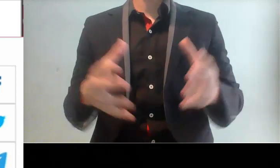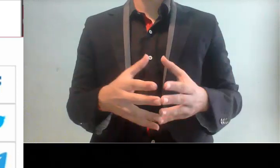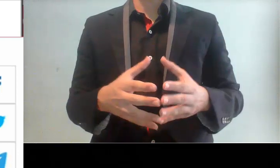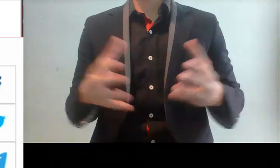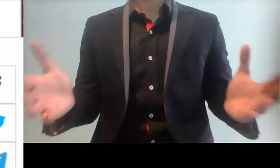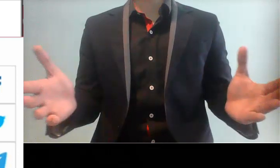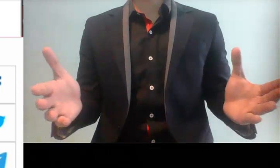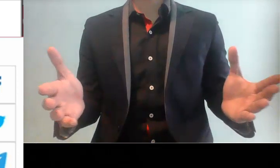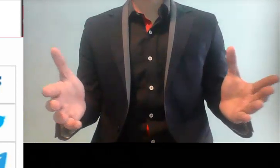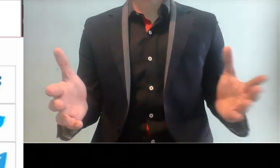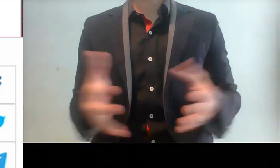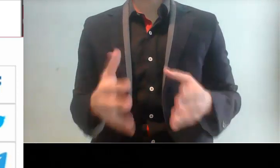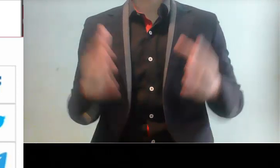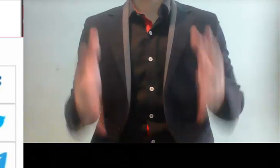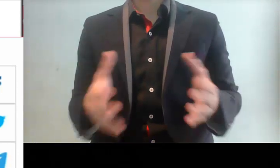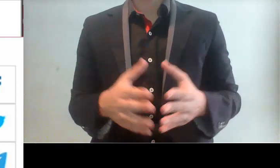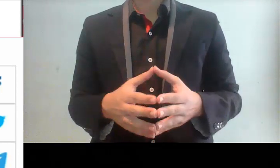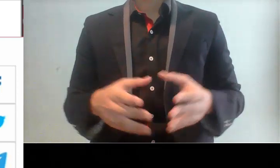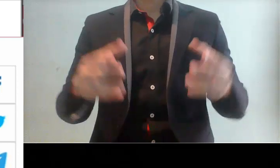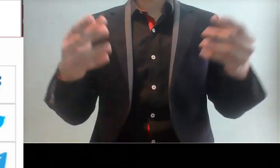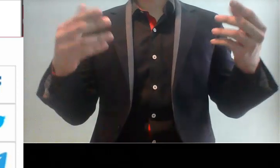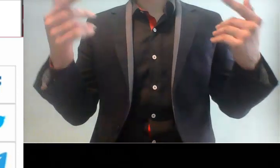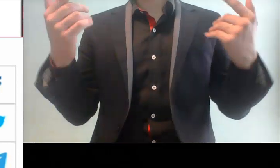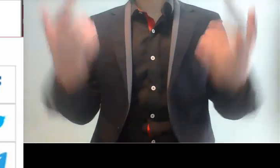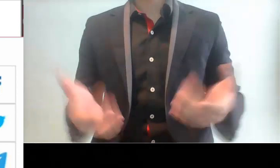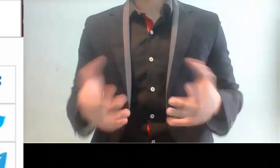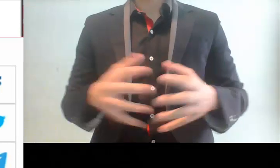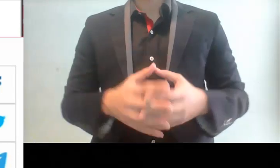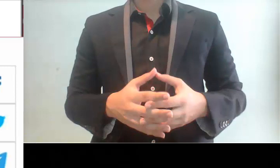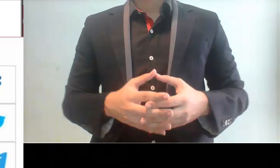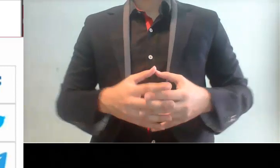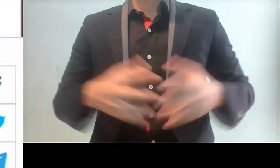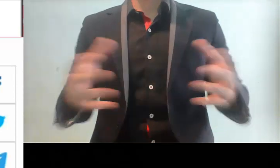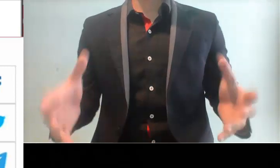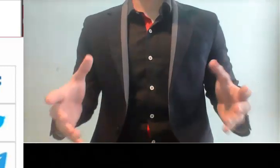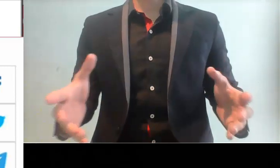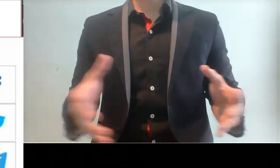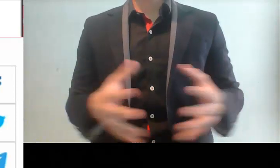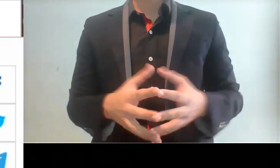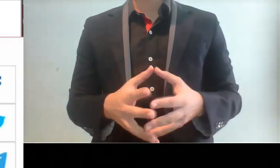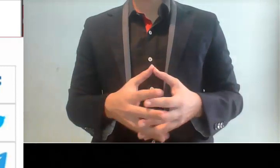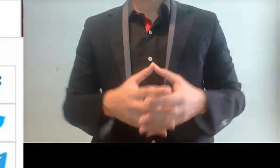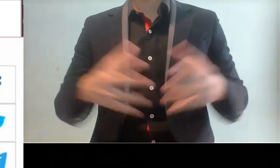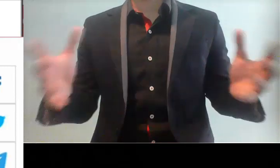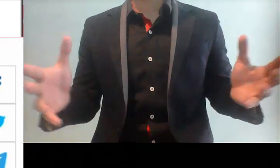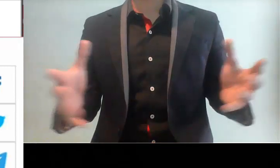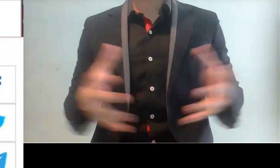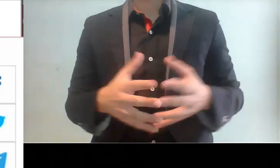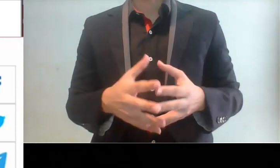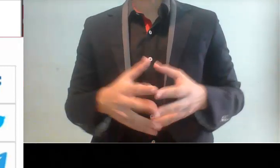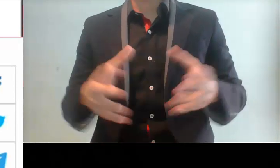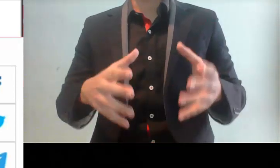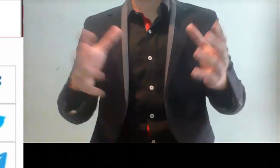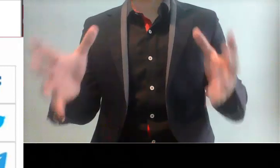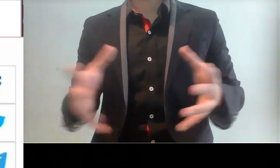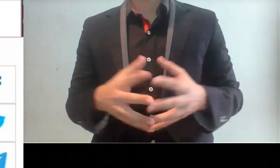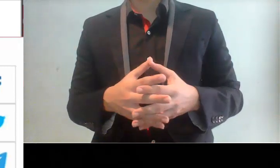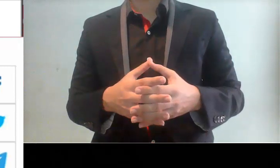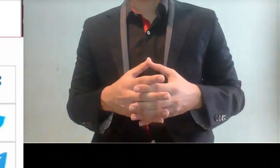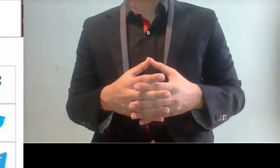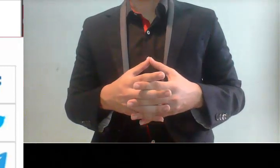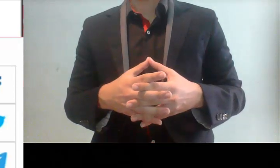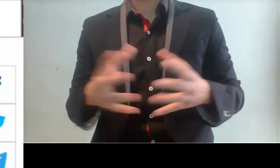dice este personaje, vamos básicamente a una campaña en 2021, vamos a tener de todo: noticias falsas, bots, polarización,